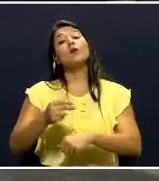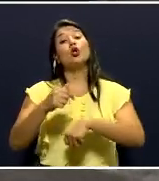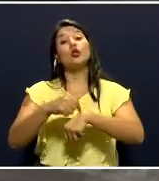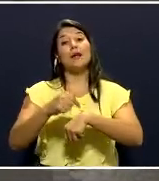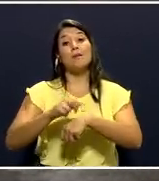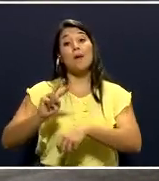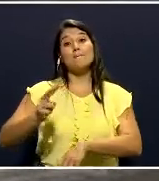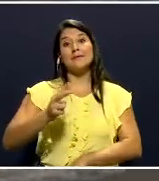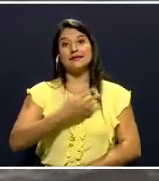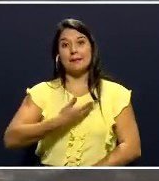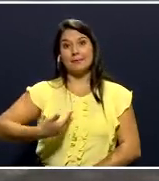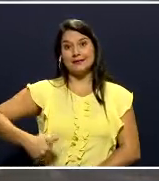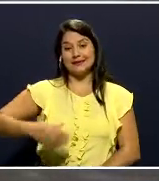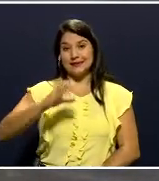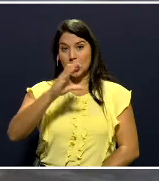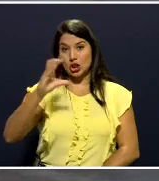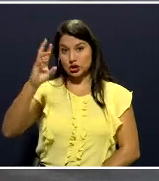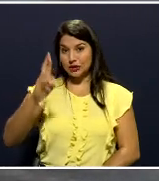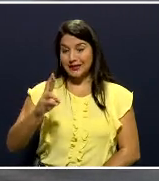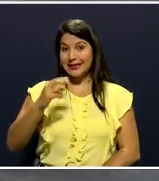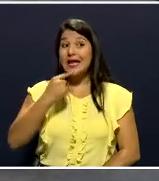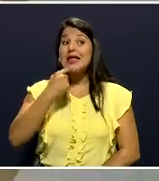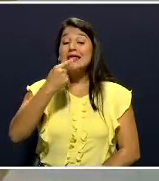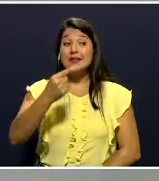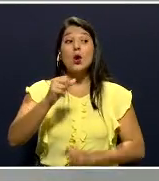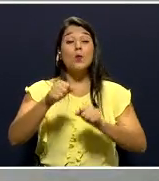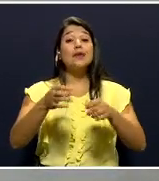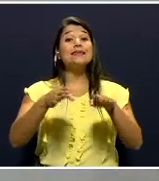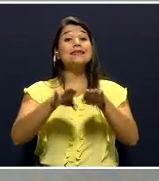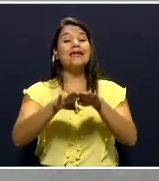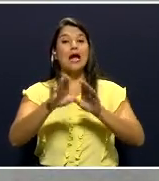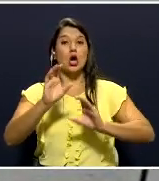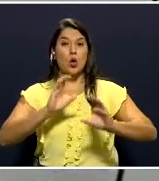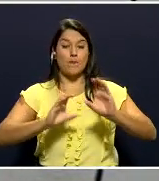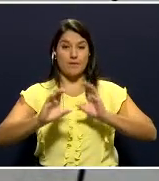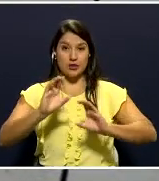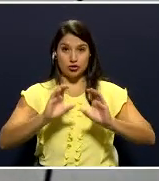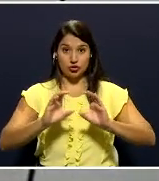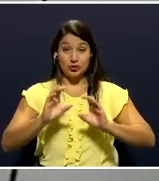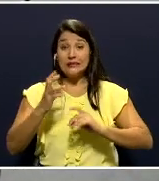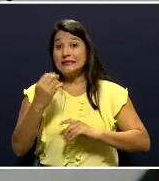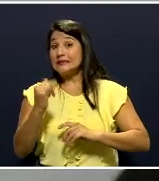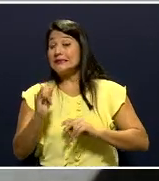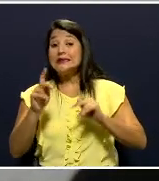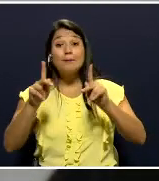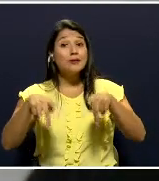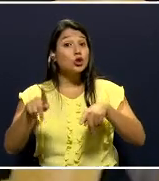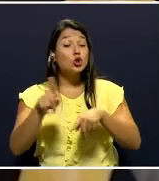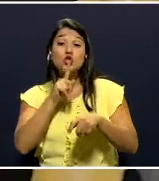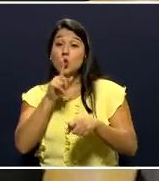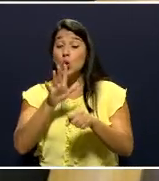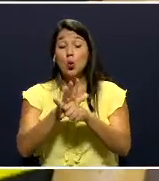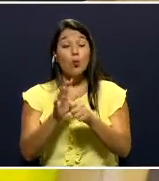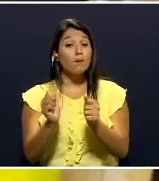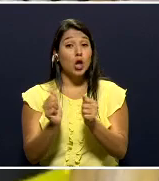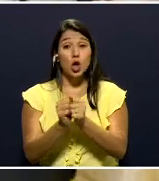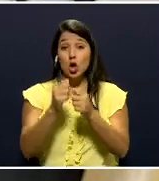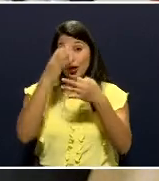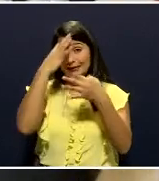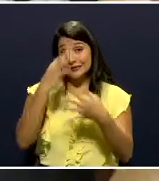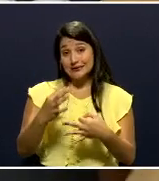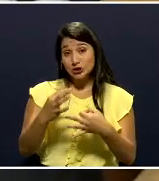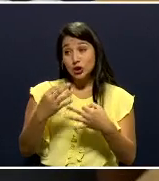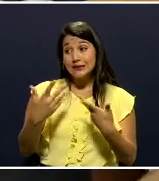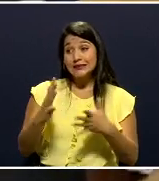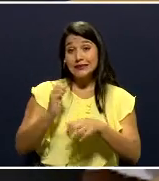de la República indicó que se van a dar cierres de locales comerciales de las personas que no cumplan los lineamientos que ha brindado